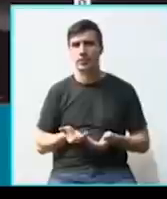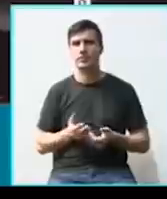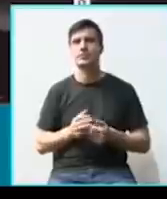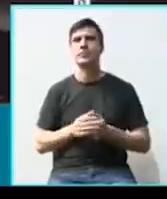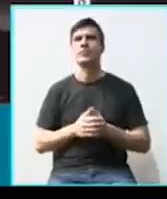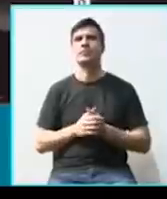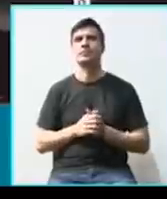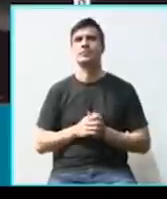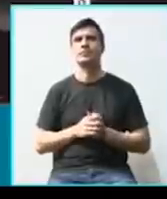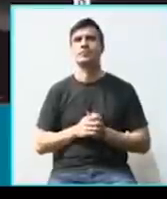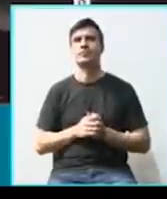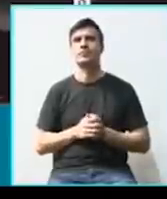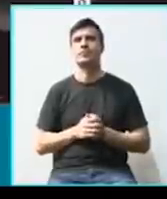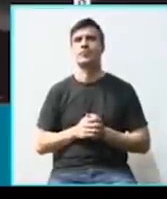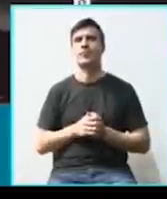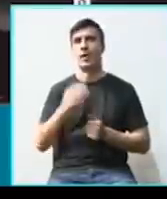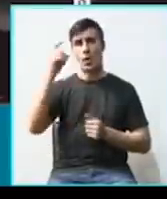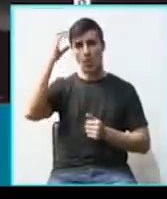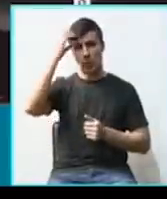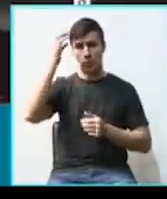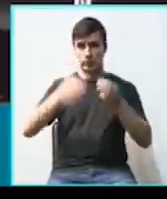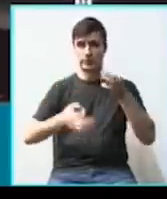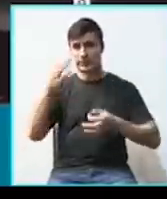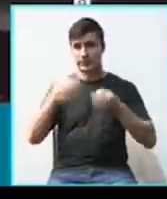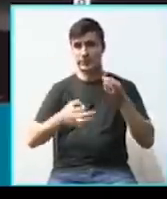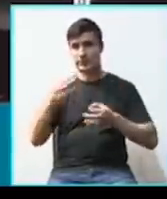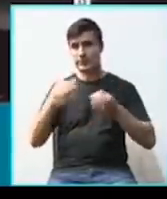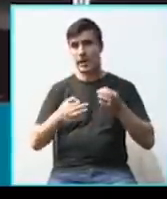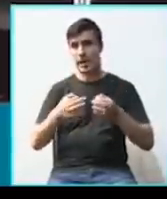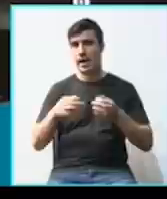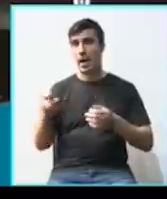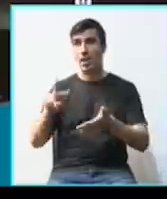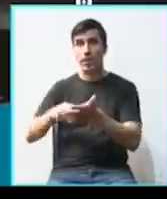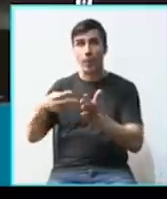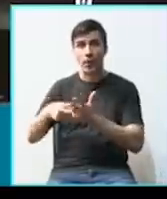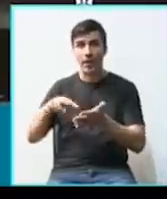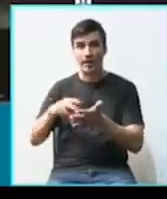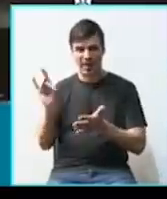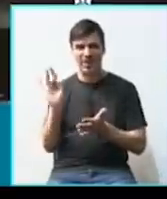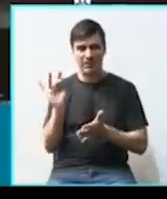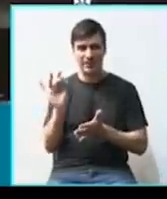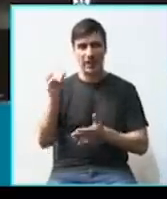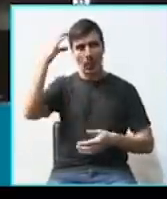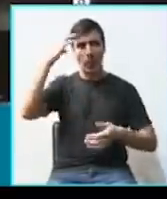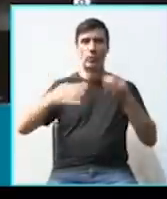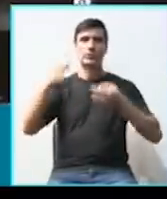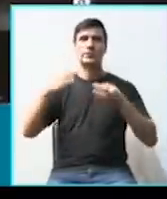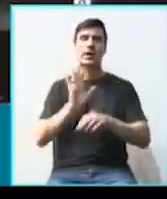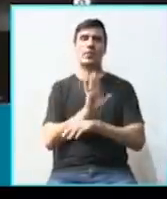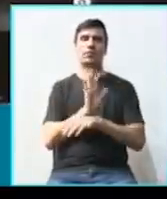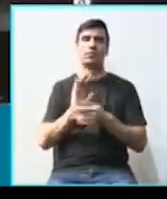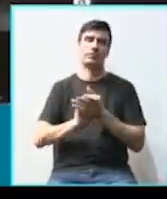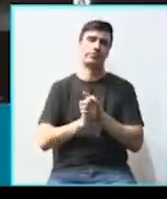legislatura. Obviamente la justicia se saca un tema caliente de la mano, dice, bueno, ¿quieren vallar la Plaza de